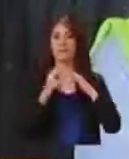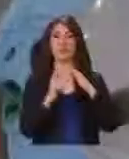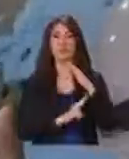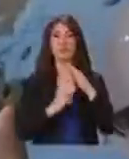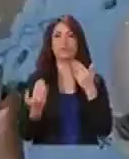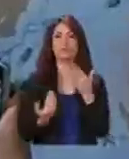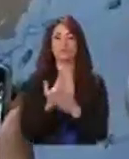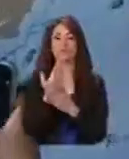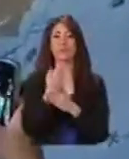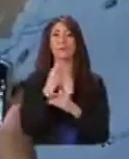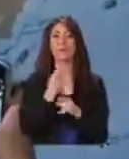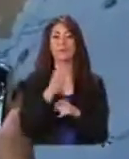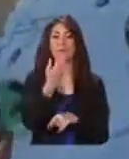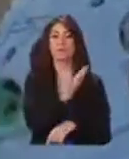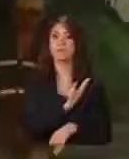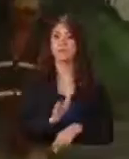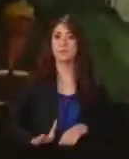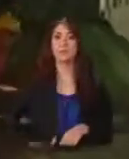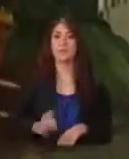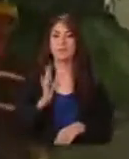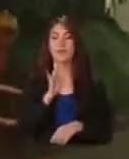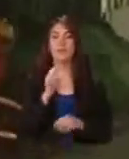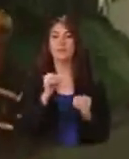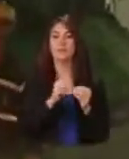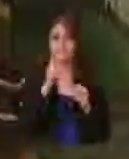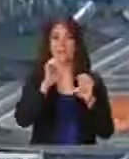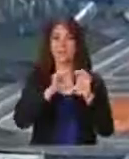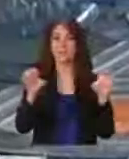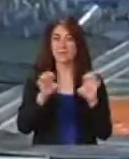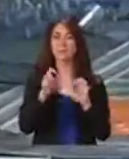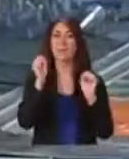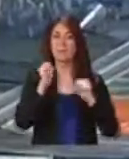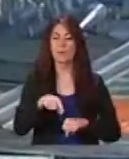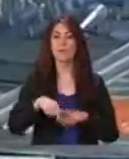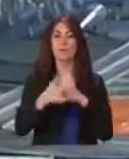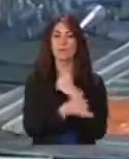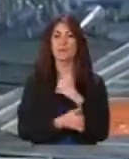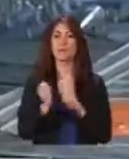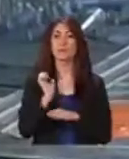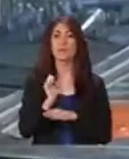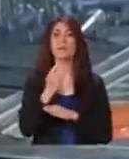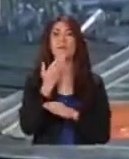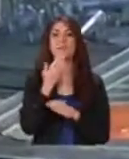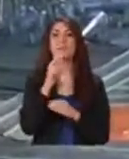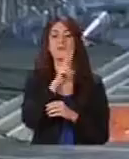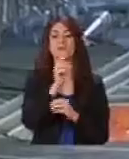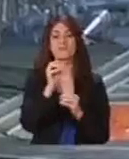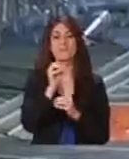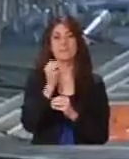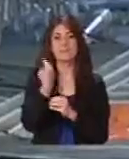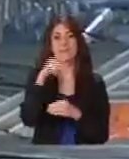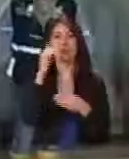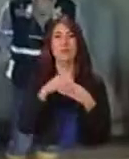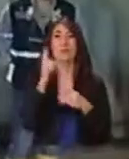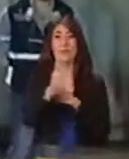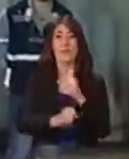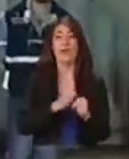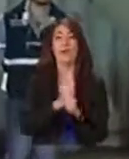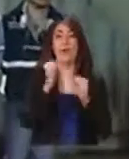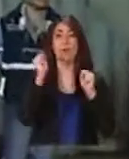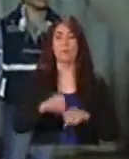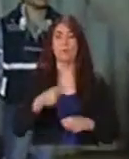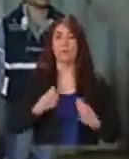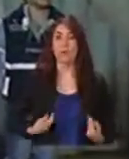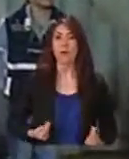renovable. El presidente destacó que Coca-Cola Sinclair permitirá al país ahorrar unos 450 millones de dólares anuales que actualmente